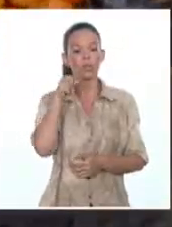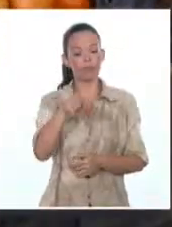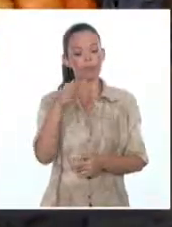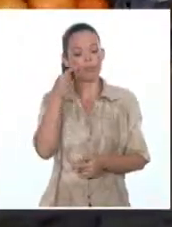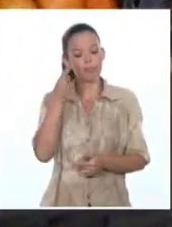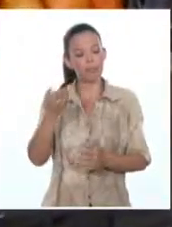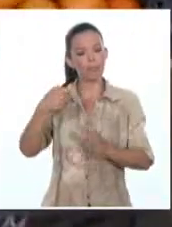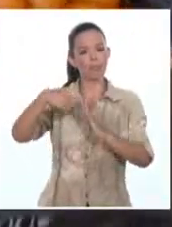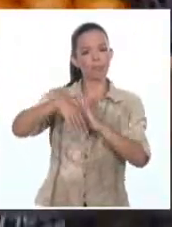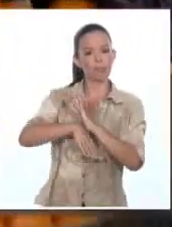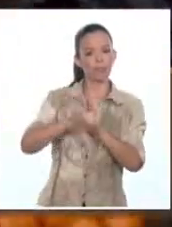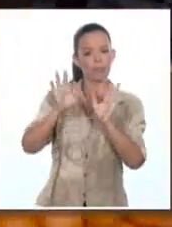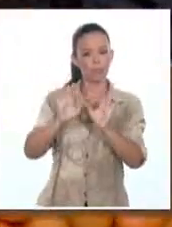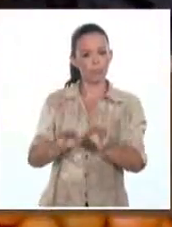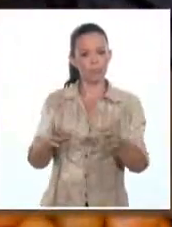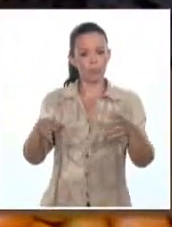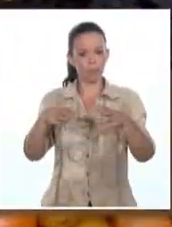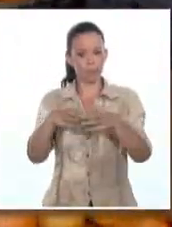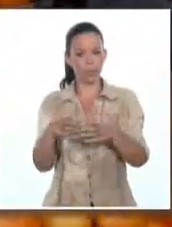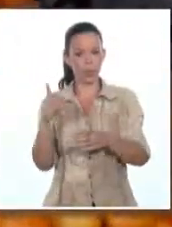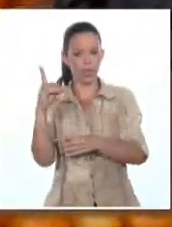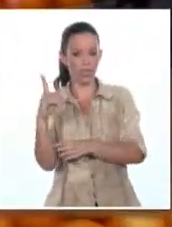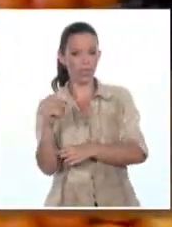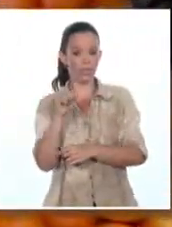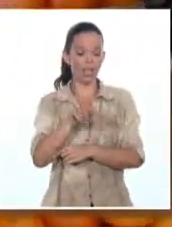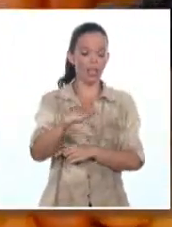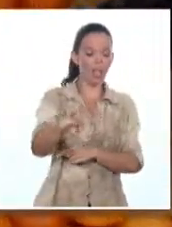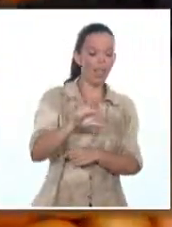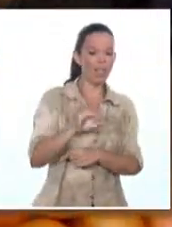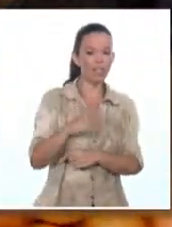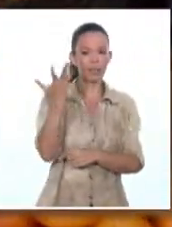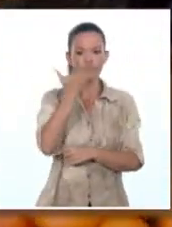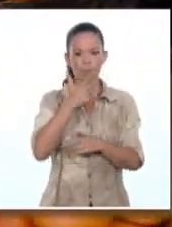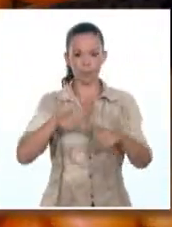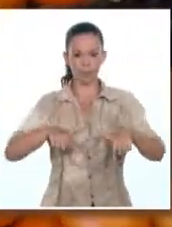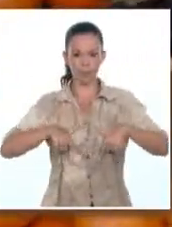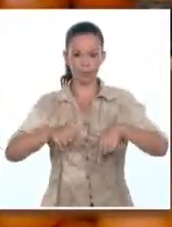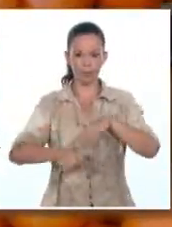Javier Milei en las elecciones primarias celebradas para elegir al aspirante a la presidencia.